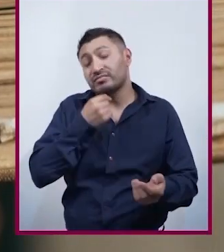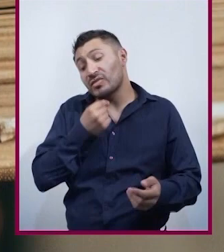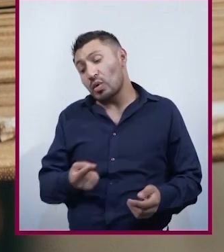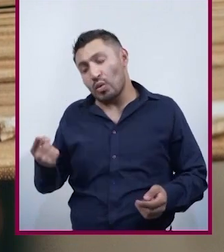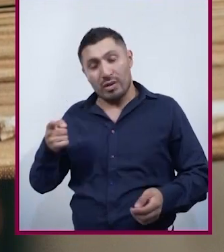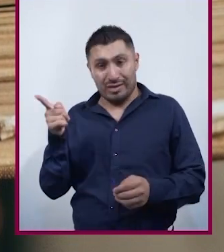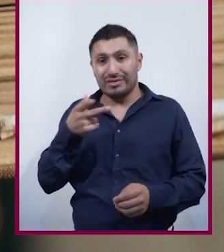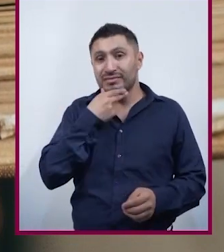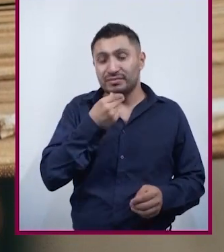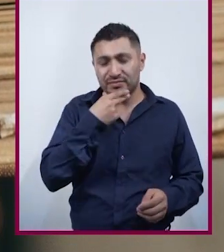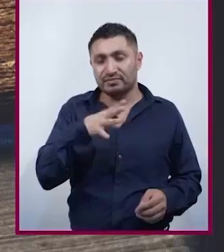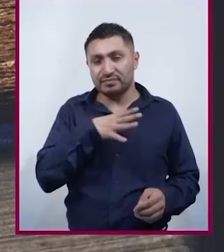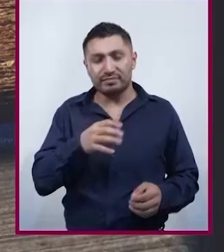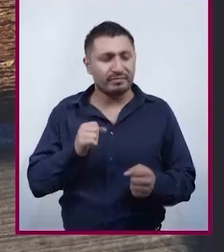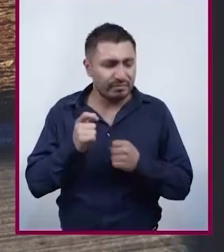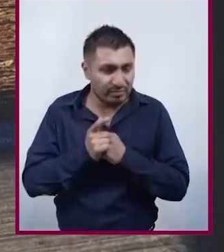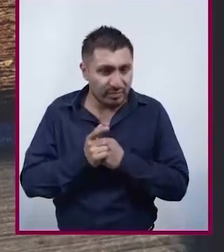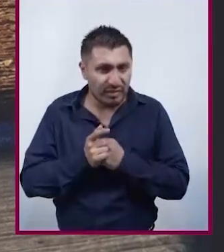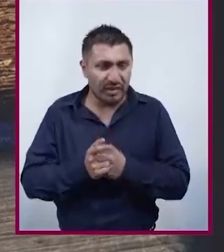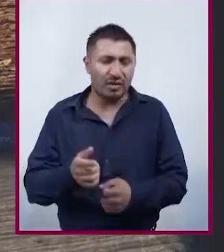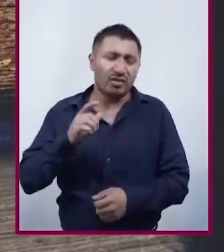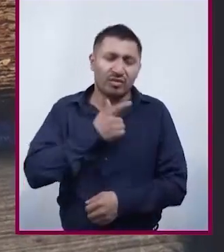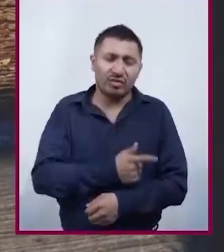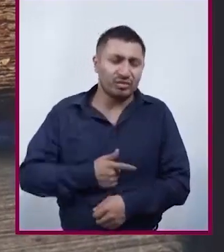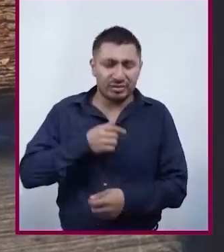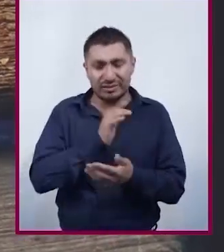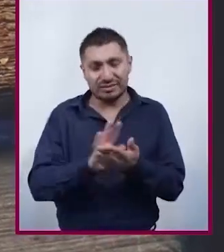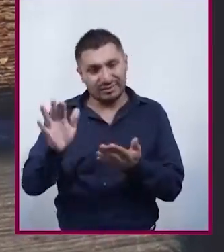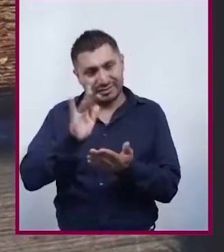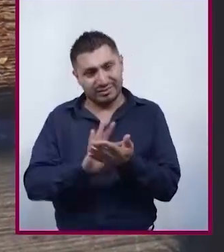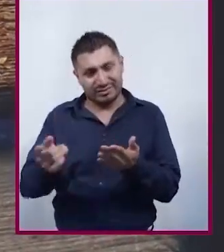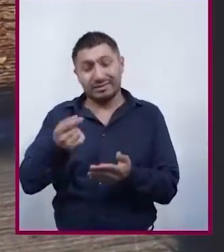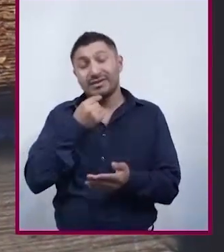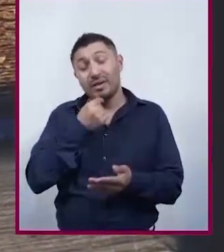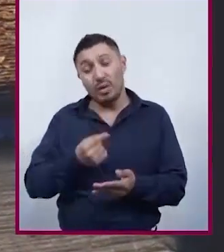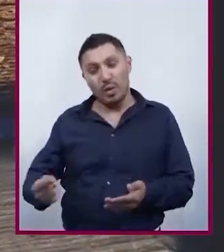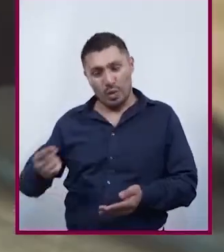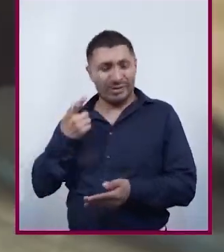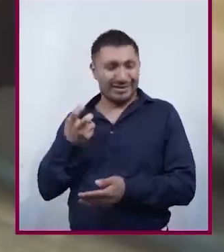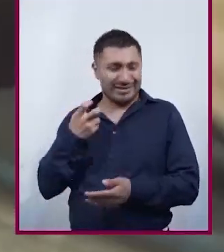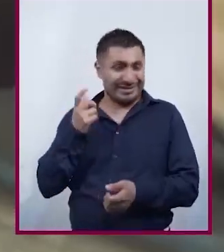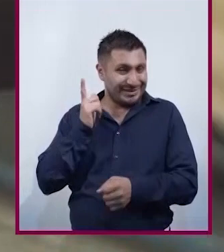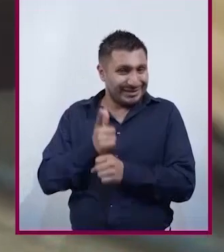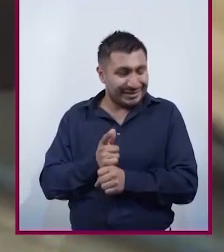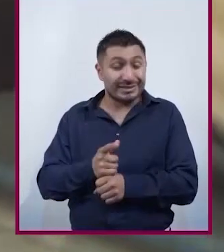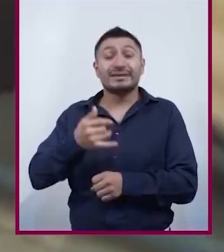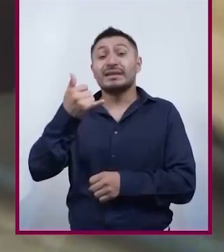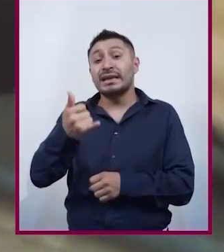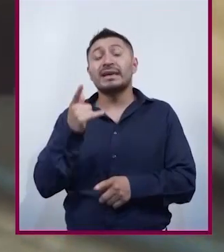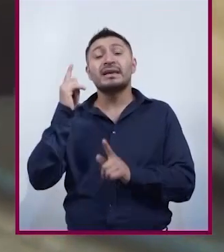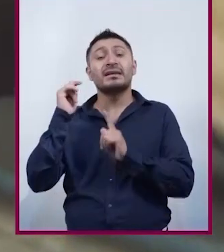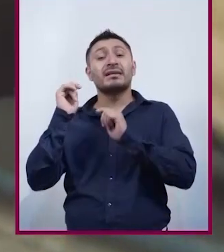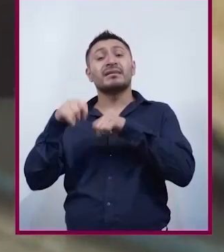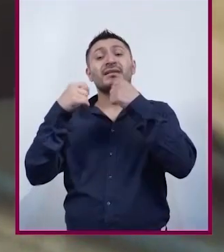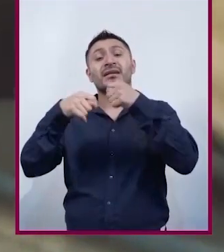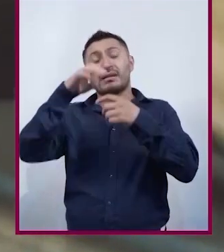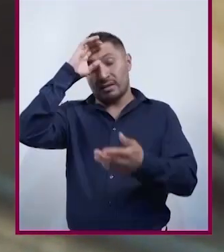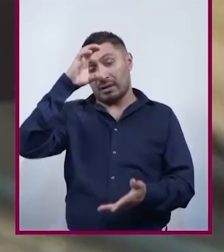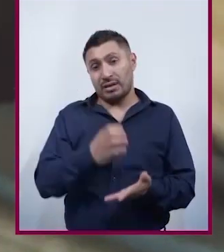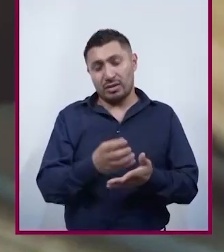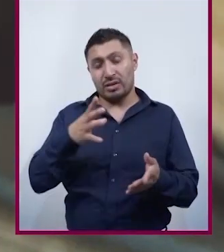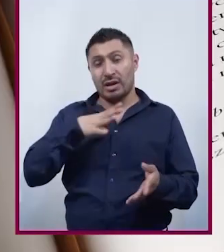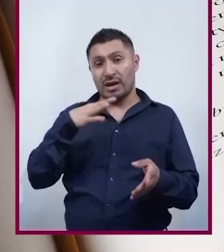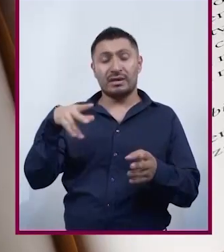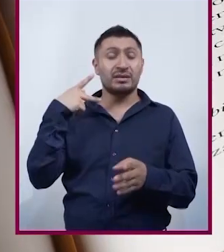la infancia de Vasconcelos había unas constantes: la pasión por la lectura que experimentó desde muy temprana edad y la